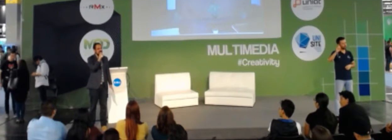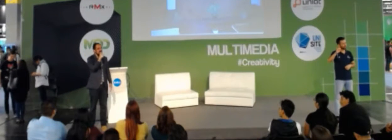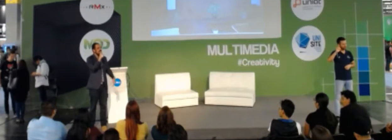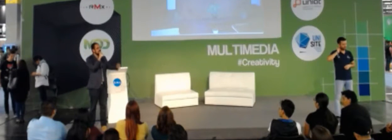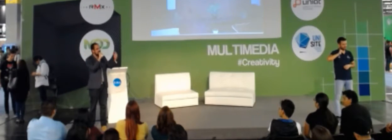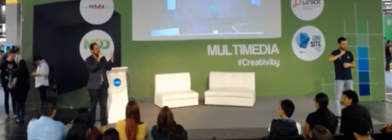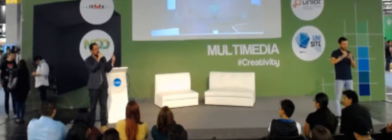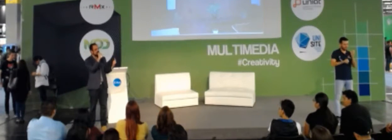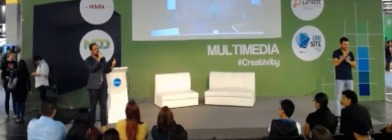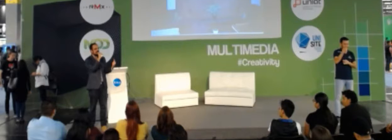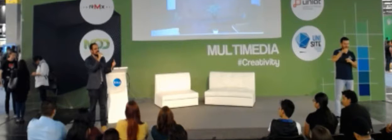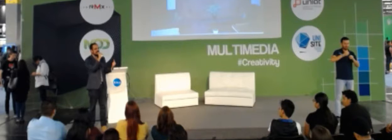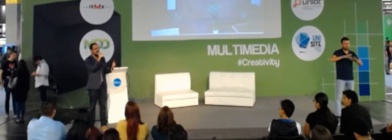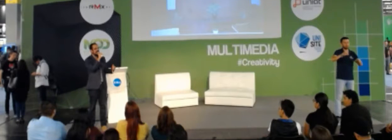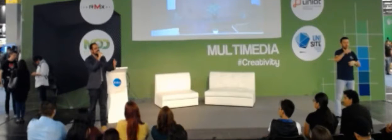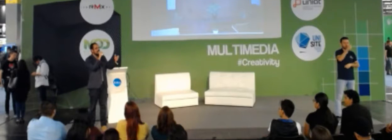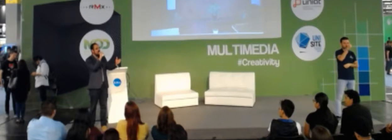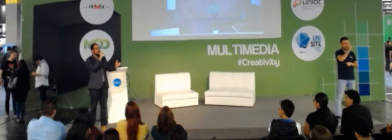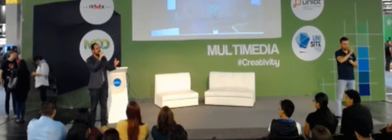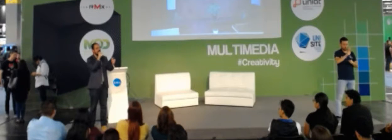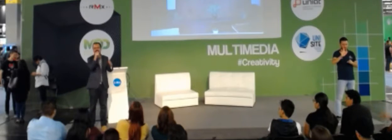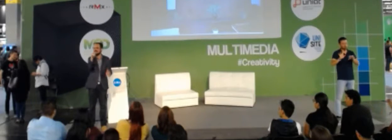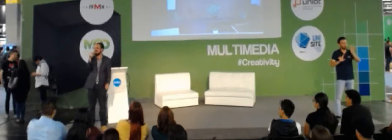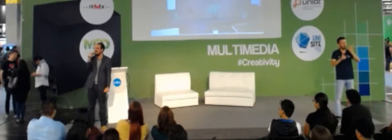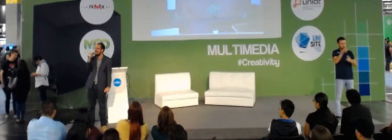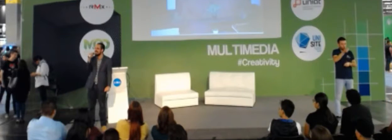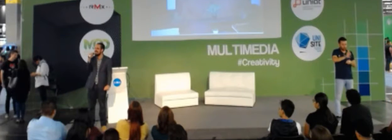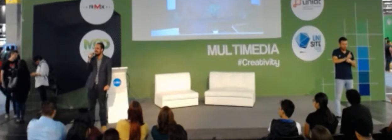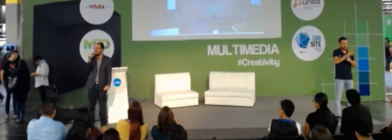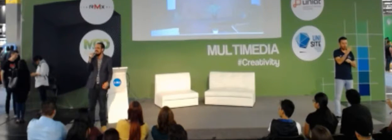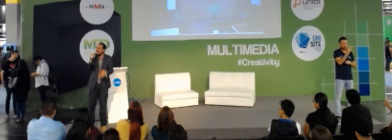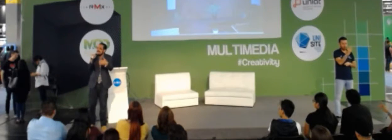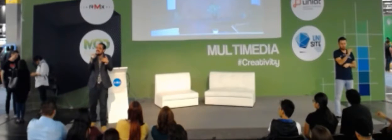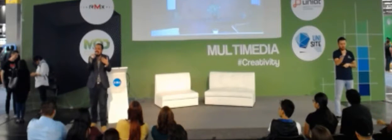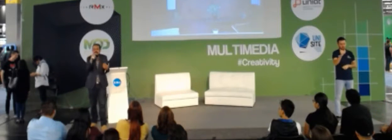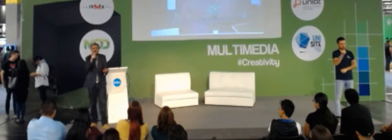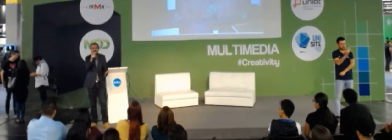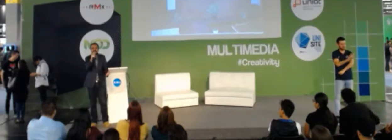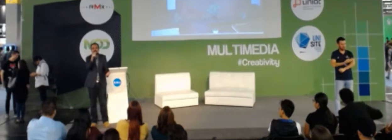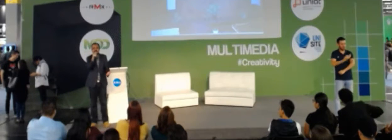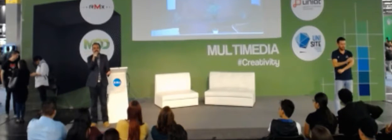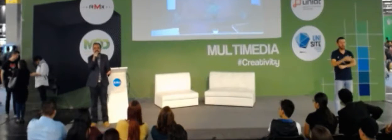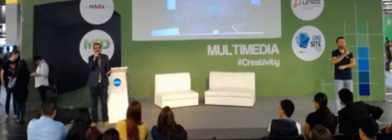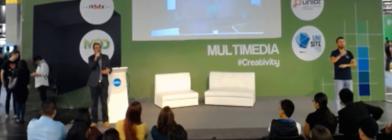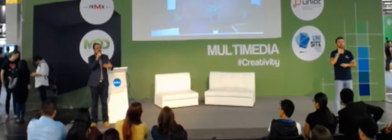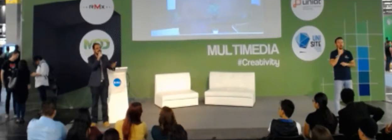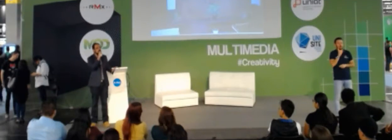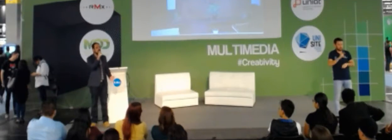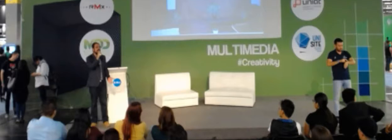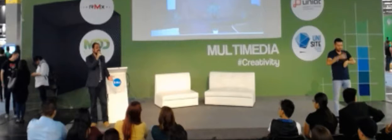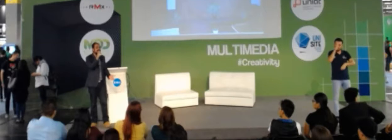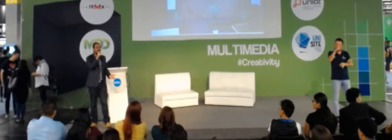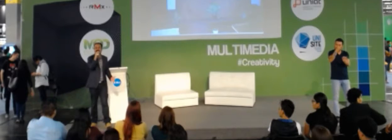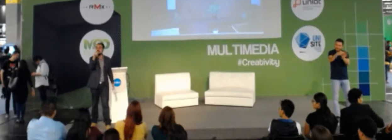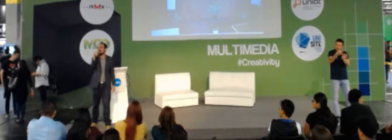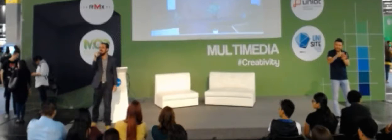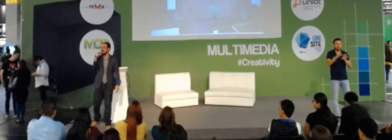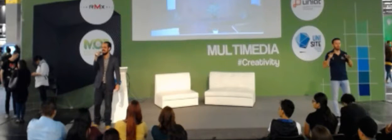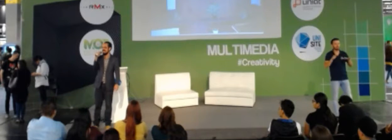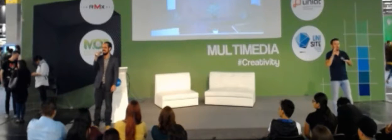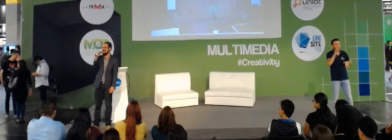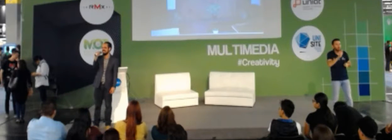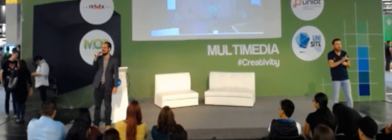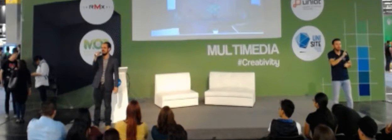Notisordos iba a ser una vez por semana, de 4 a 6 de la tarde, y ahí se enteraban de las noticias más importantes de la